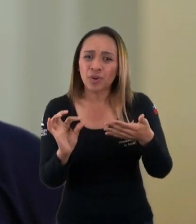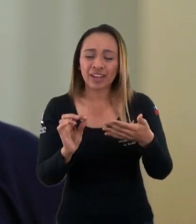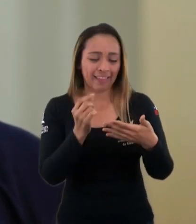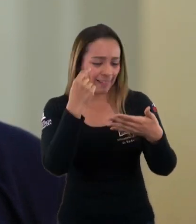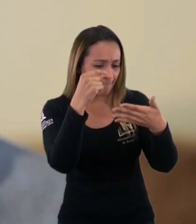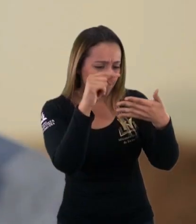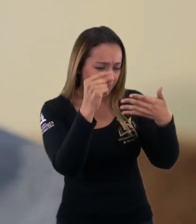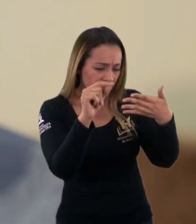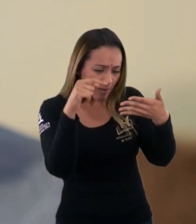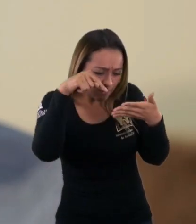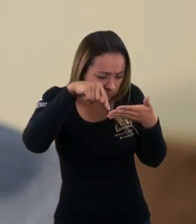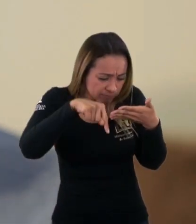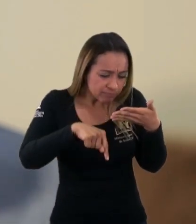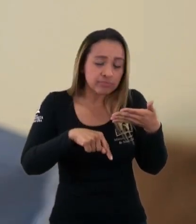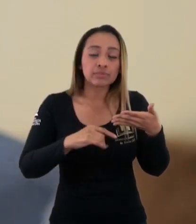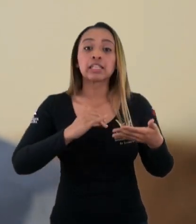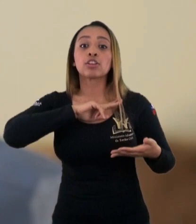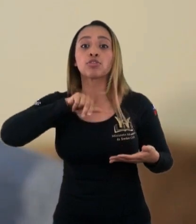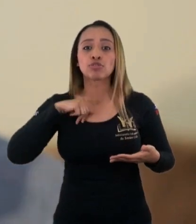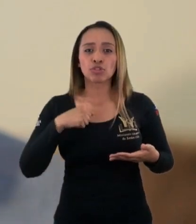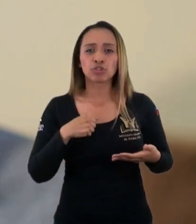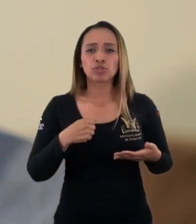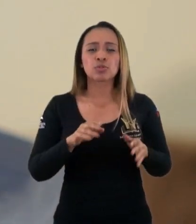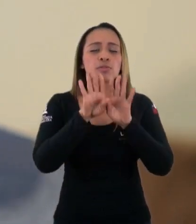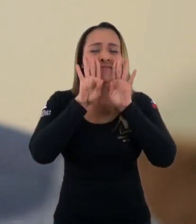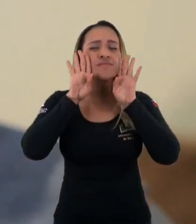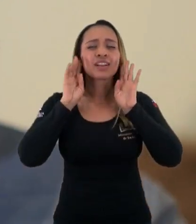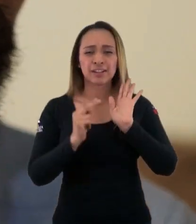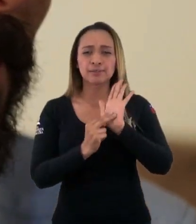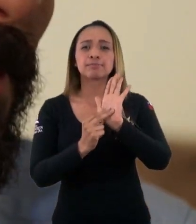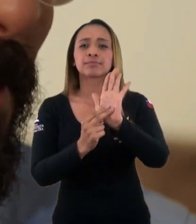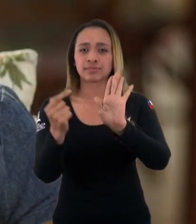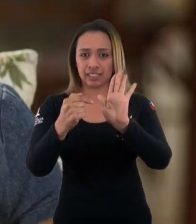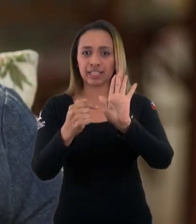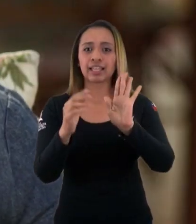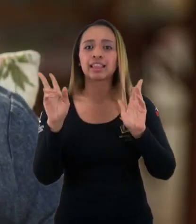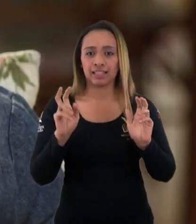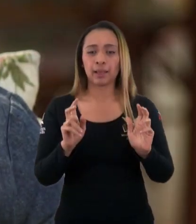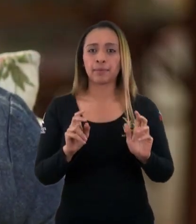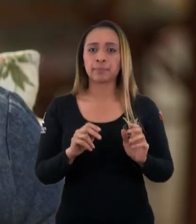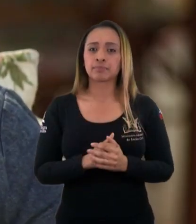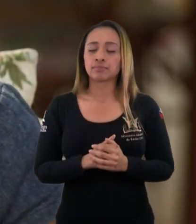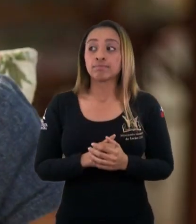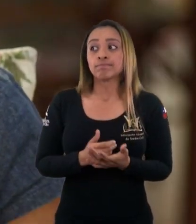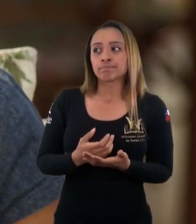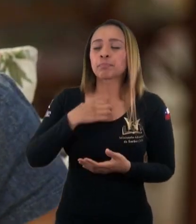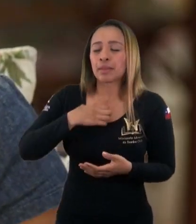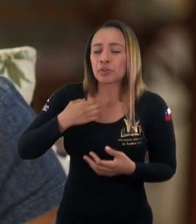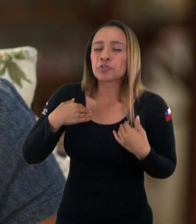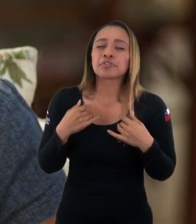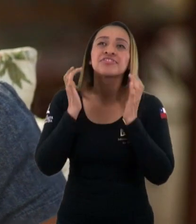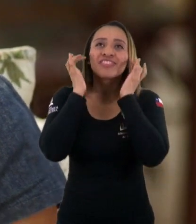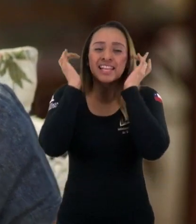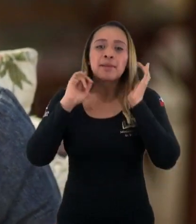visto y revisado. Y tenemos una total transparencia y seriedad en ese asunto. Pastor, yo me siento